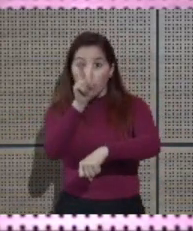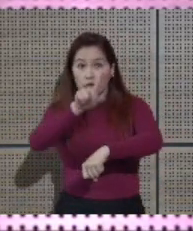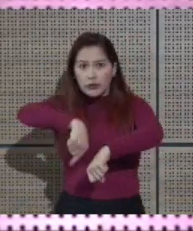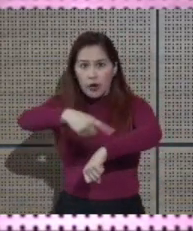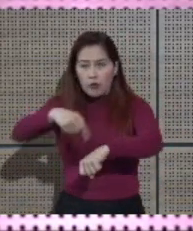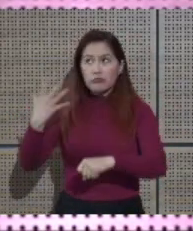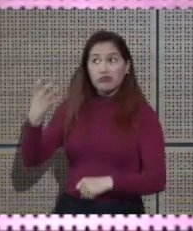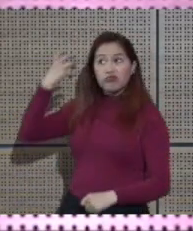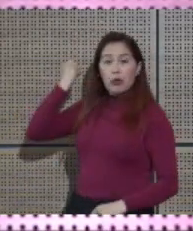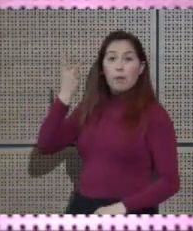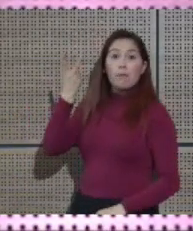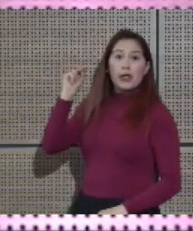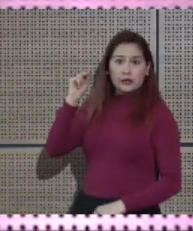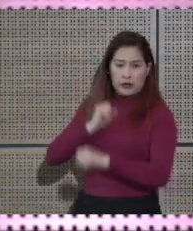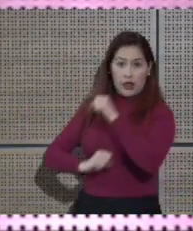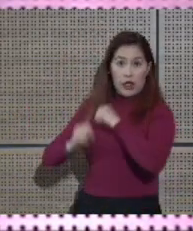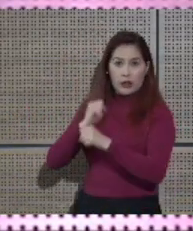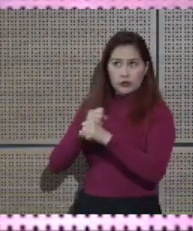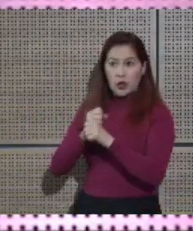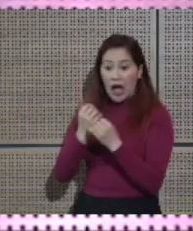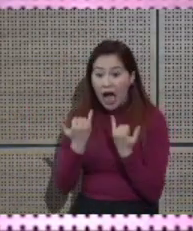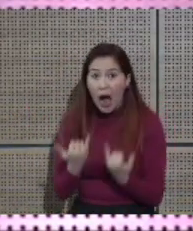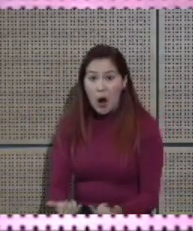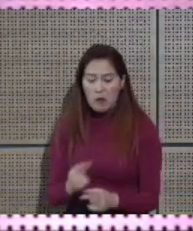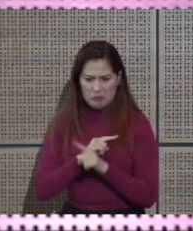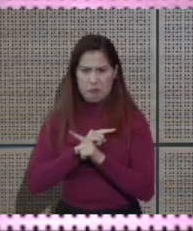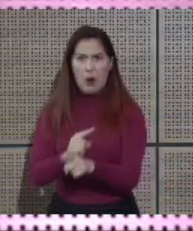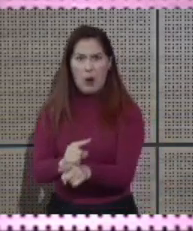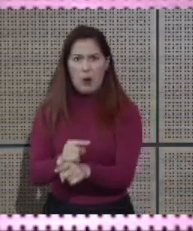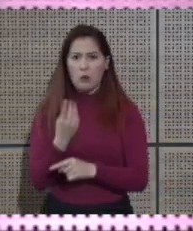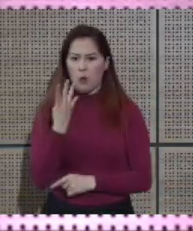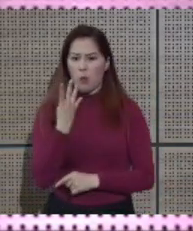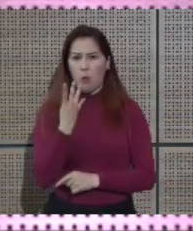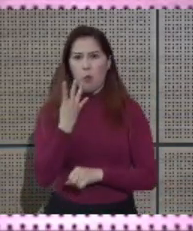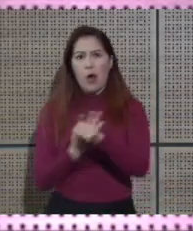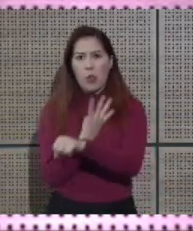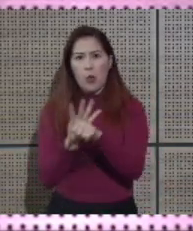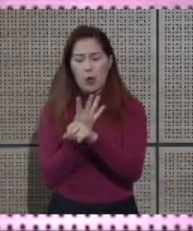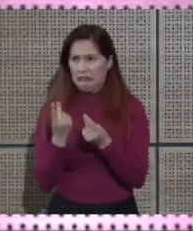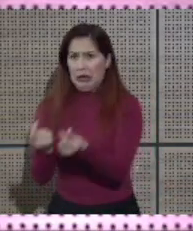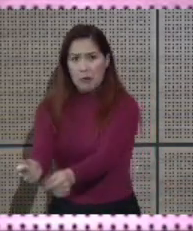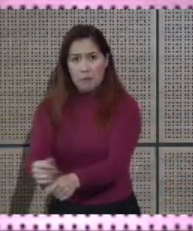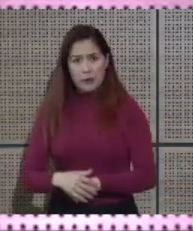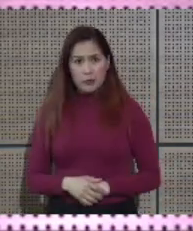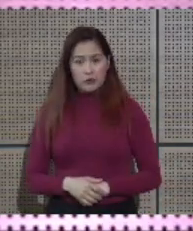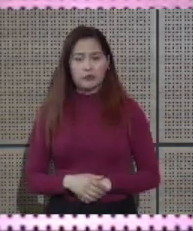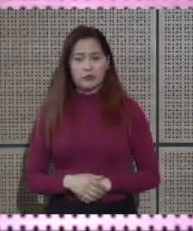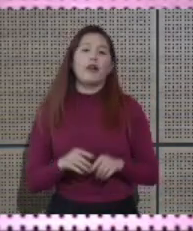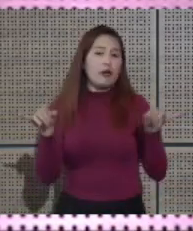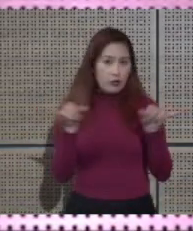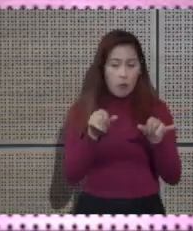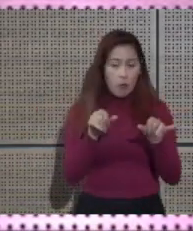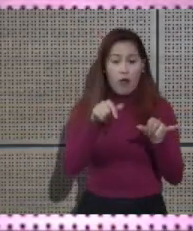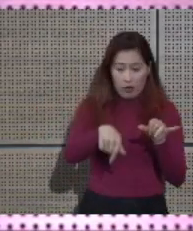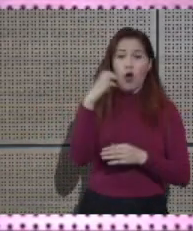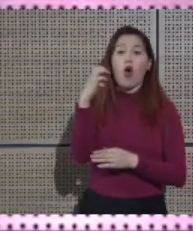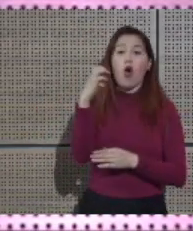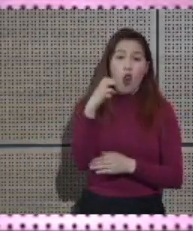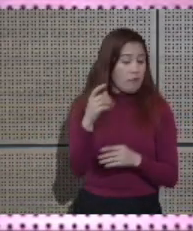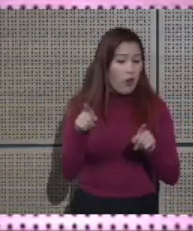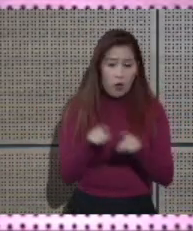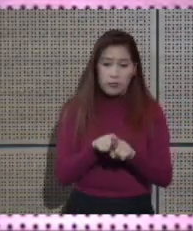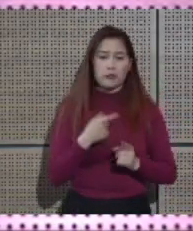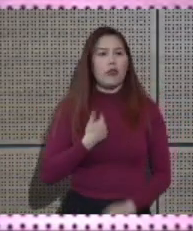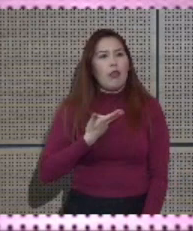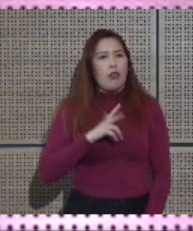Eso resuena a los colombianos, ¿verdad? Los kilómetros que hay entre ciudades aquí y la cantidad de horas que uno se tiene que echar